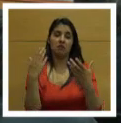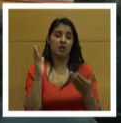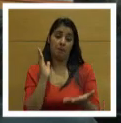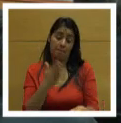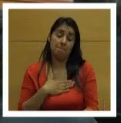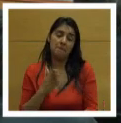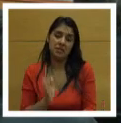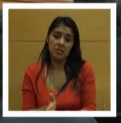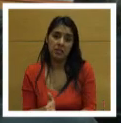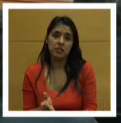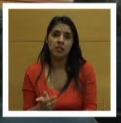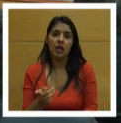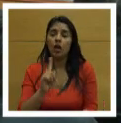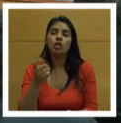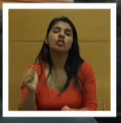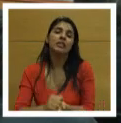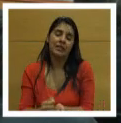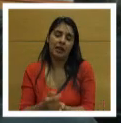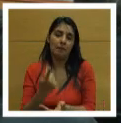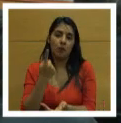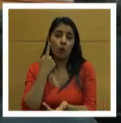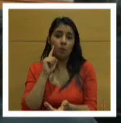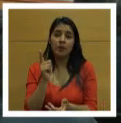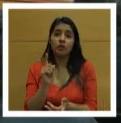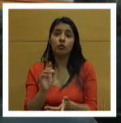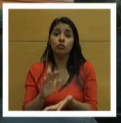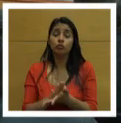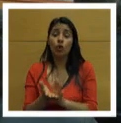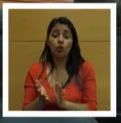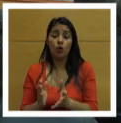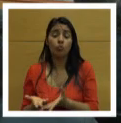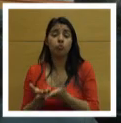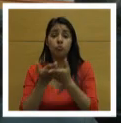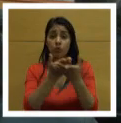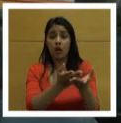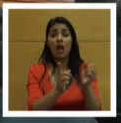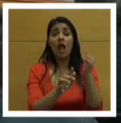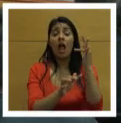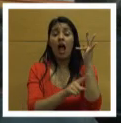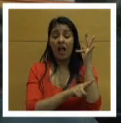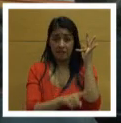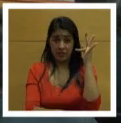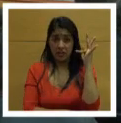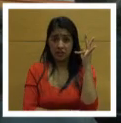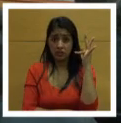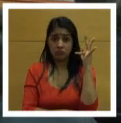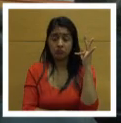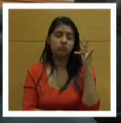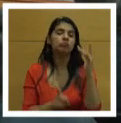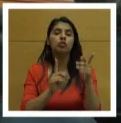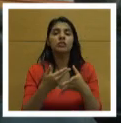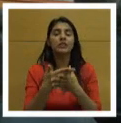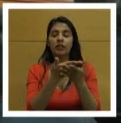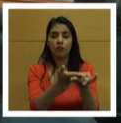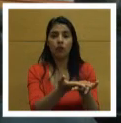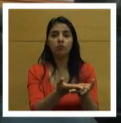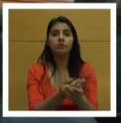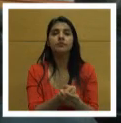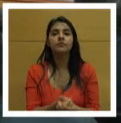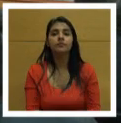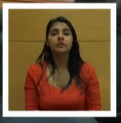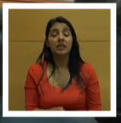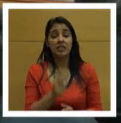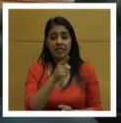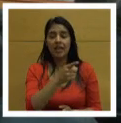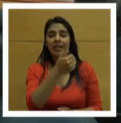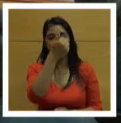pero no se derivaron los antecedentes a fiscalía por maltrato habitual, en este caso, es discutible. Y él